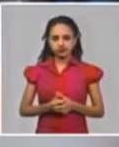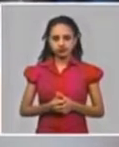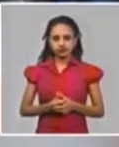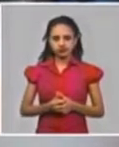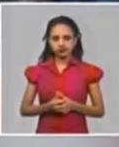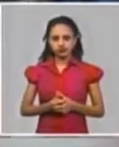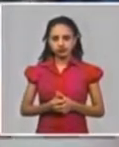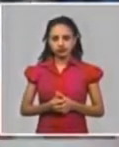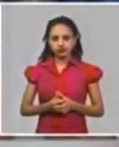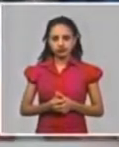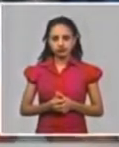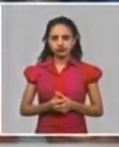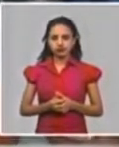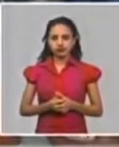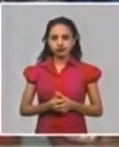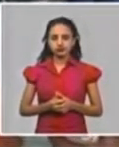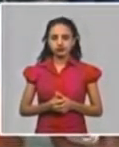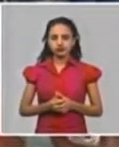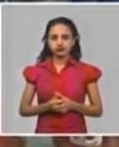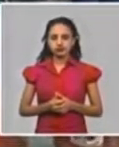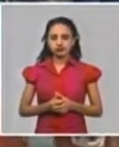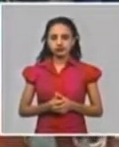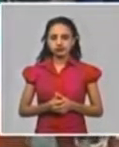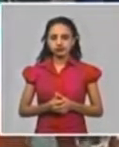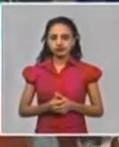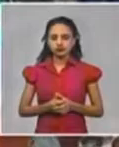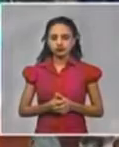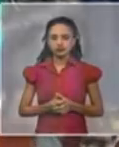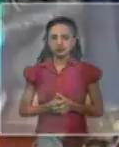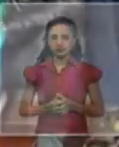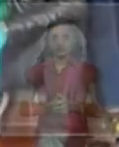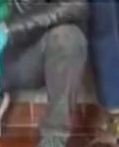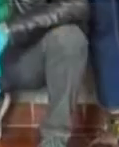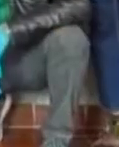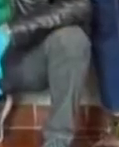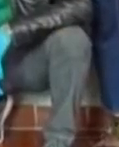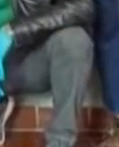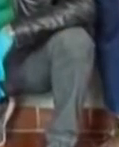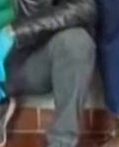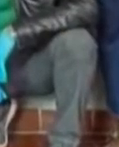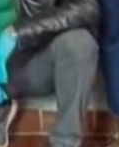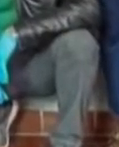Un duelo salvaje advierte lo cerca que ando a